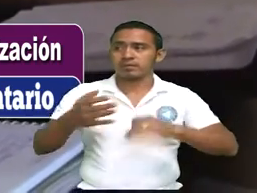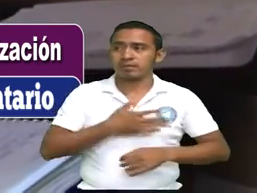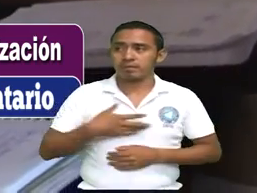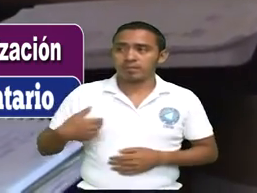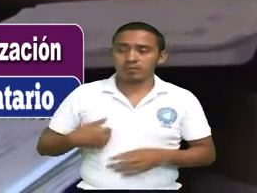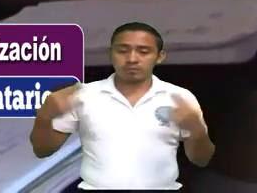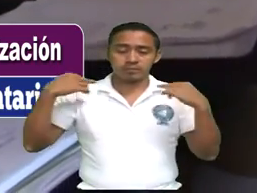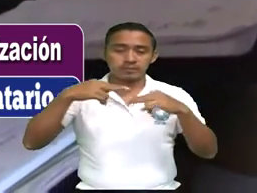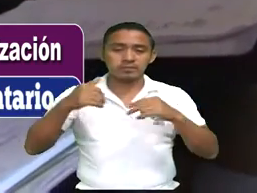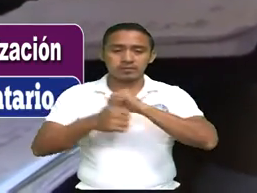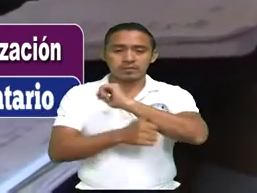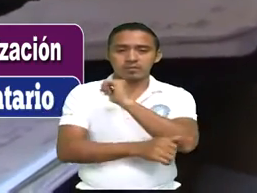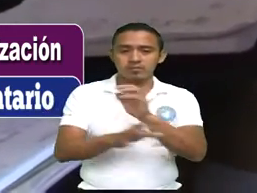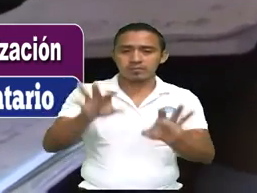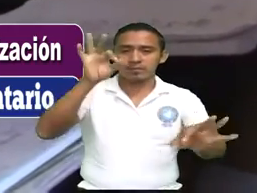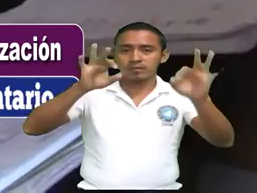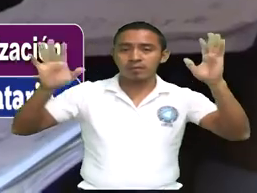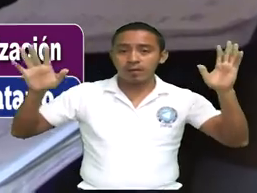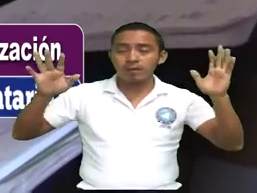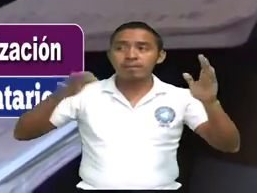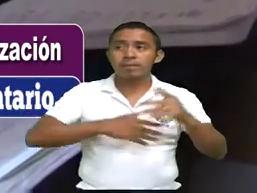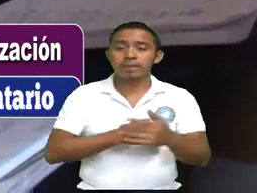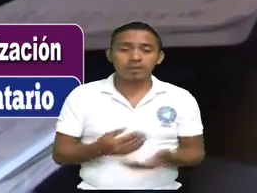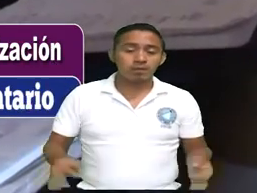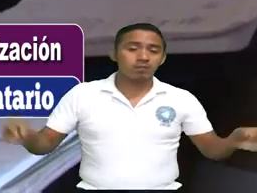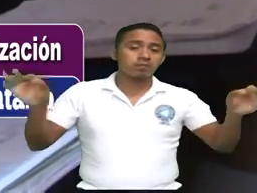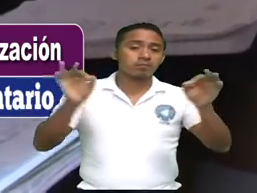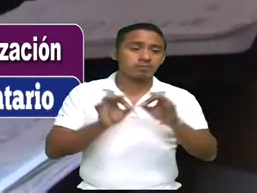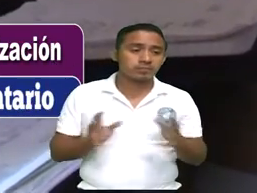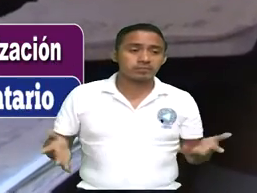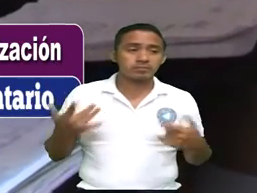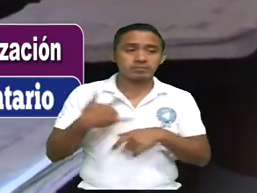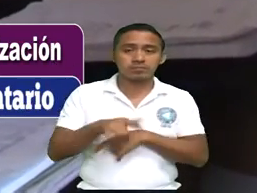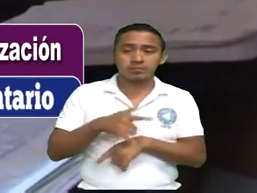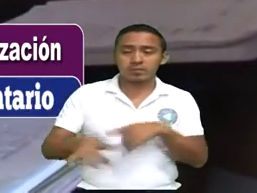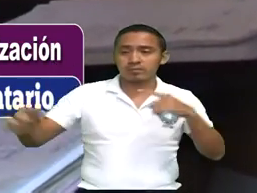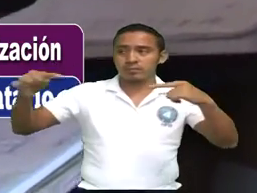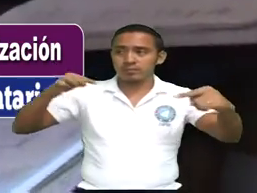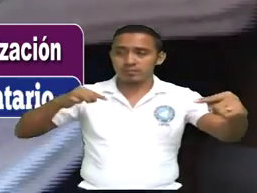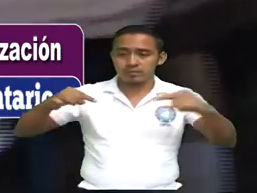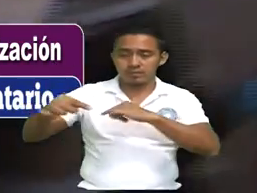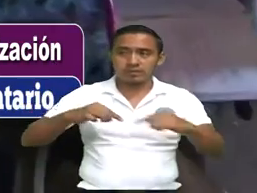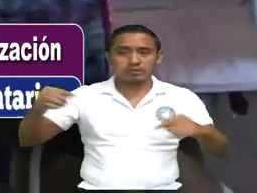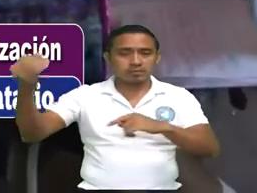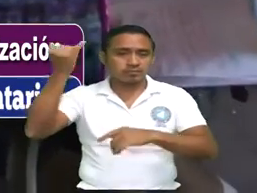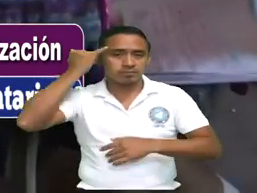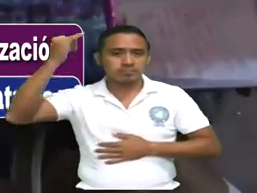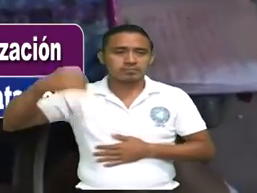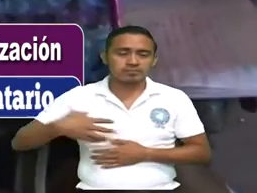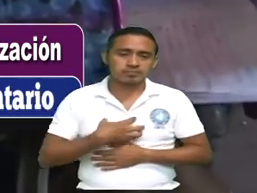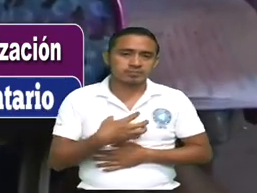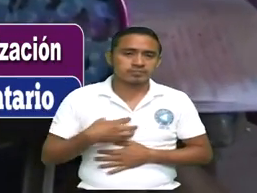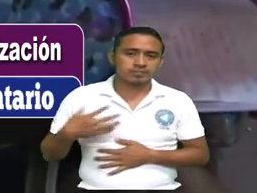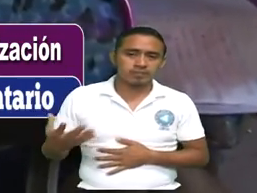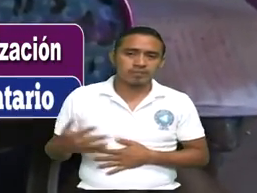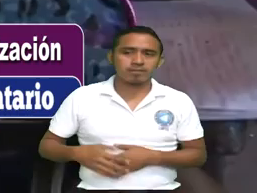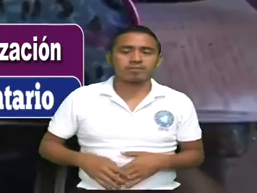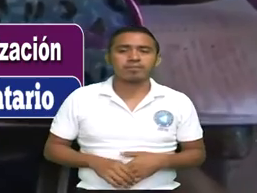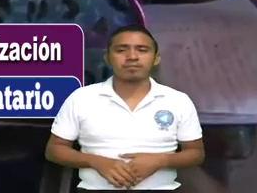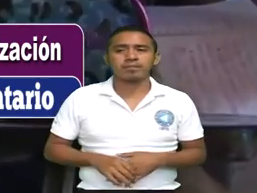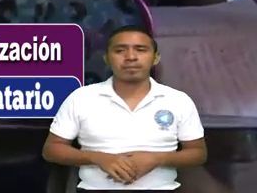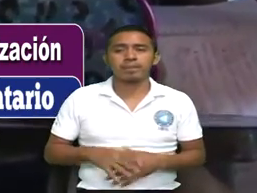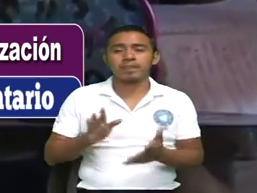docente y mejor estudiante. Entonces, es importante que ahora se está buscando estrategias para desarrollar la creatividad, porque ahora